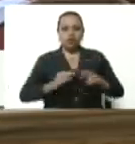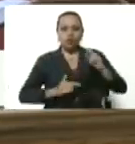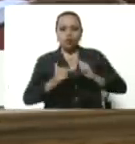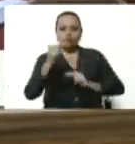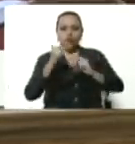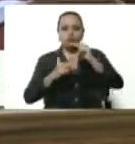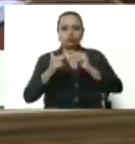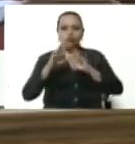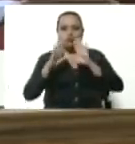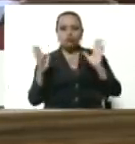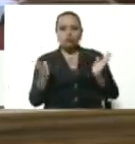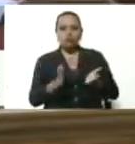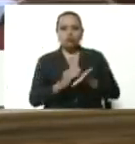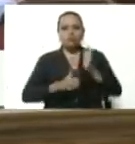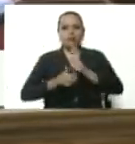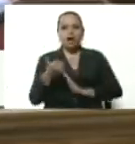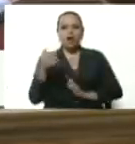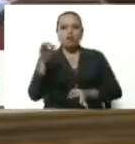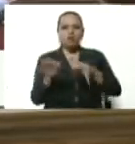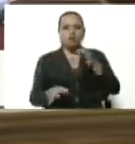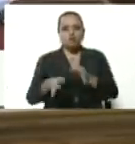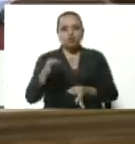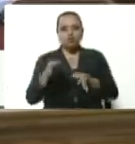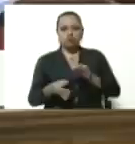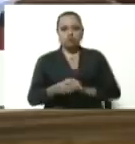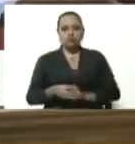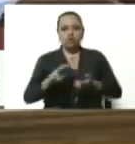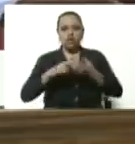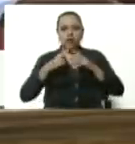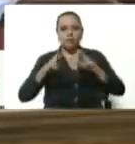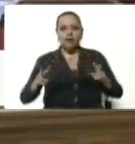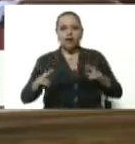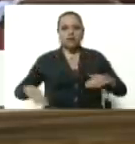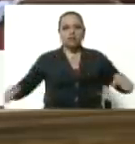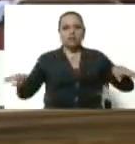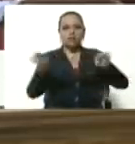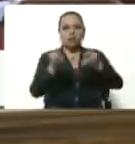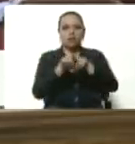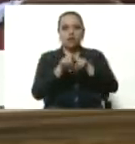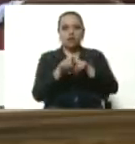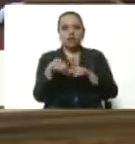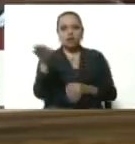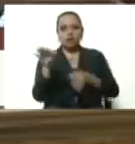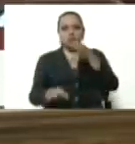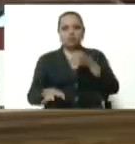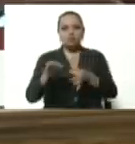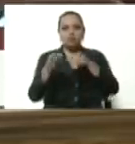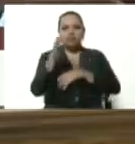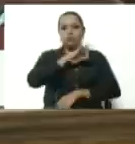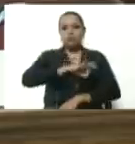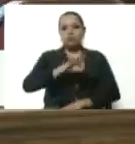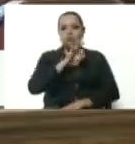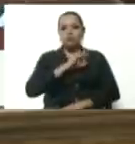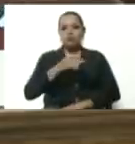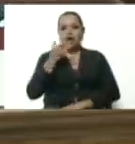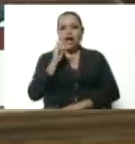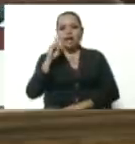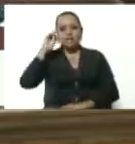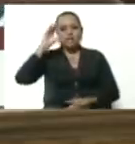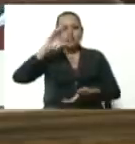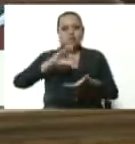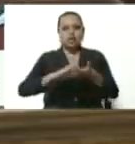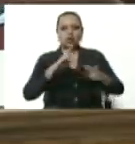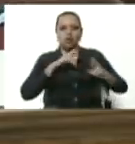de un mundo más justo, donde la paz, la igualdad y la justicia social sean el centro de